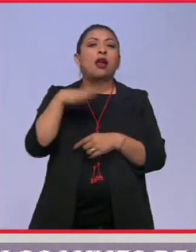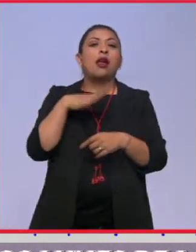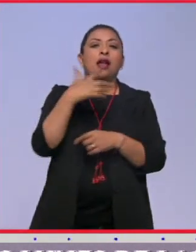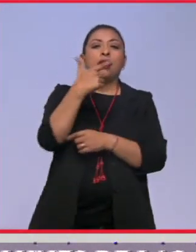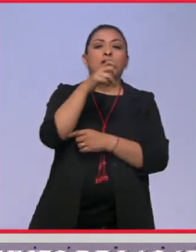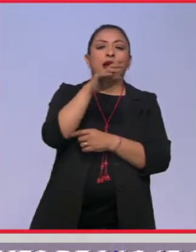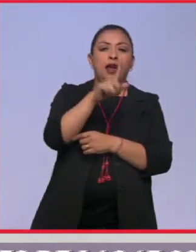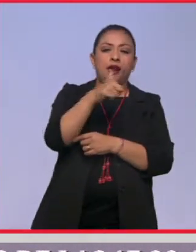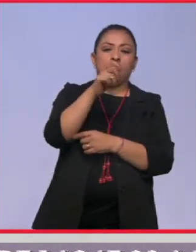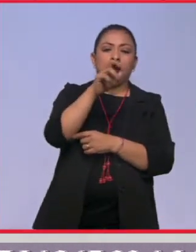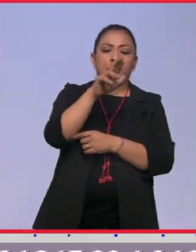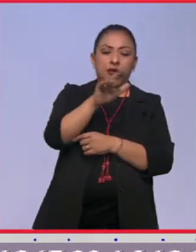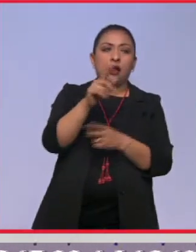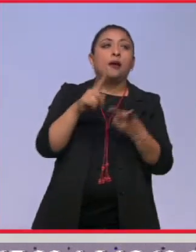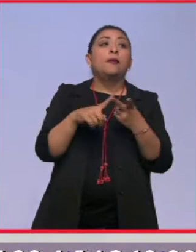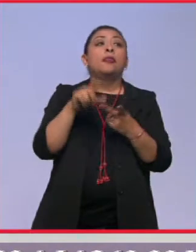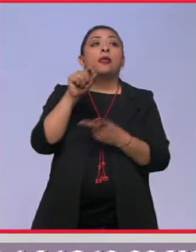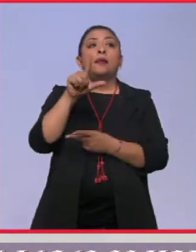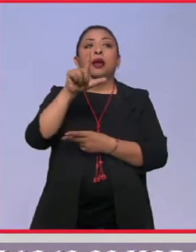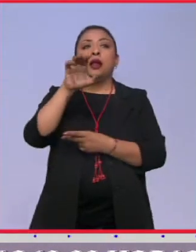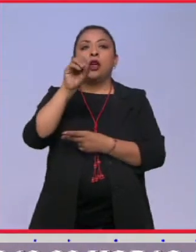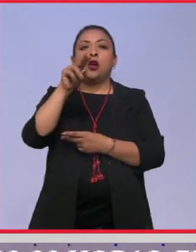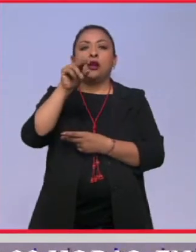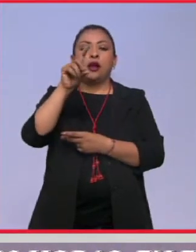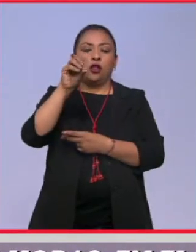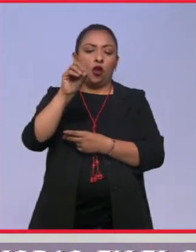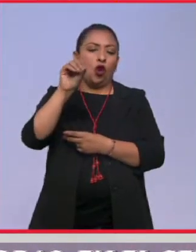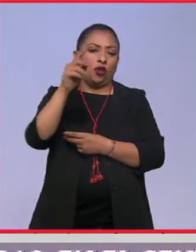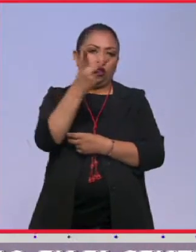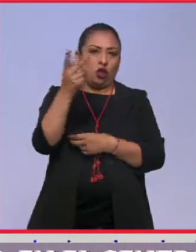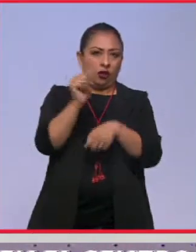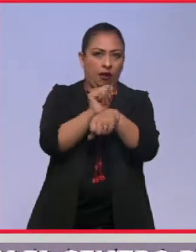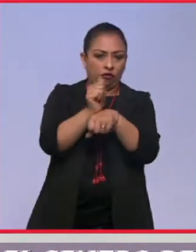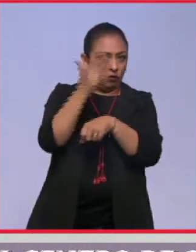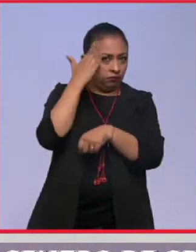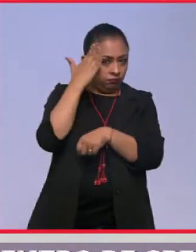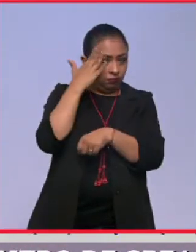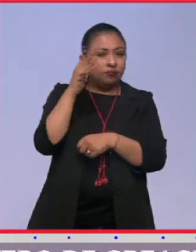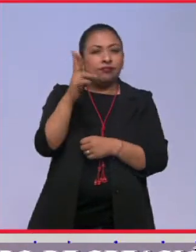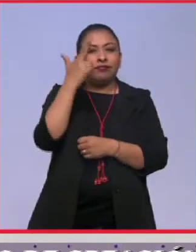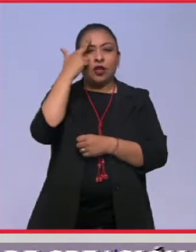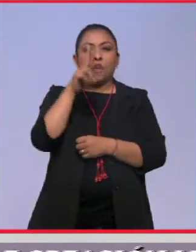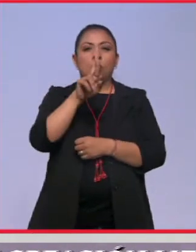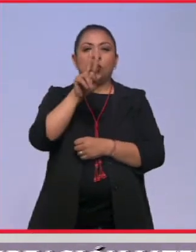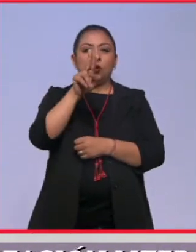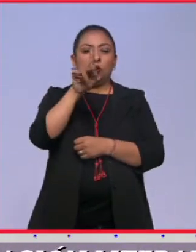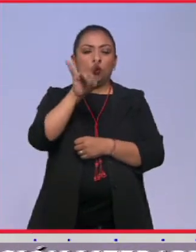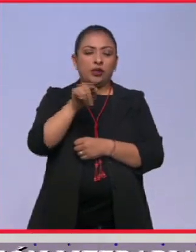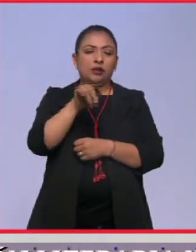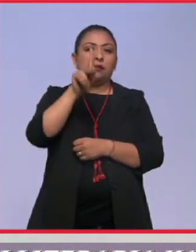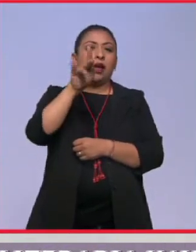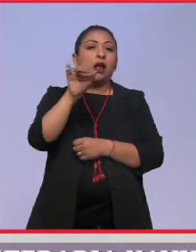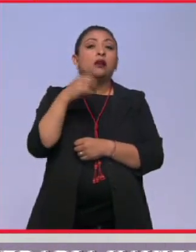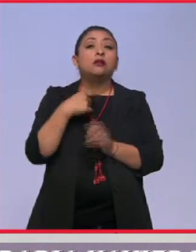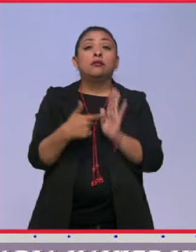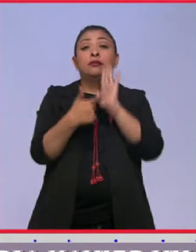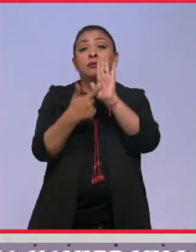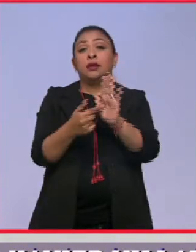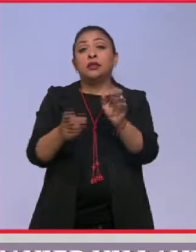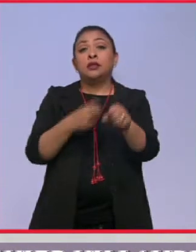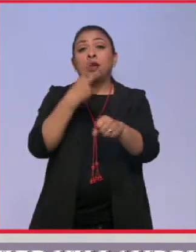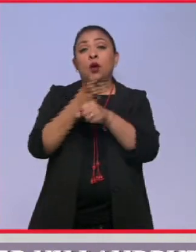García Bernal y Leonardo Ortiz Cris. Recordemos que Ruiz Palacios se presenta así por segunda vez